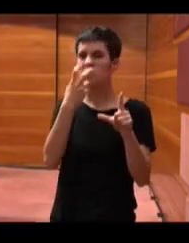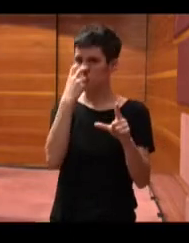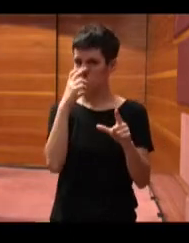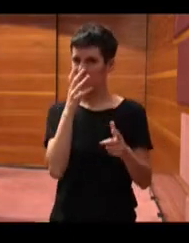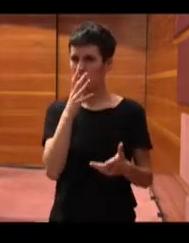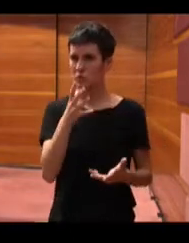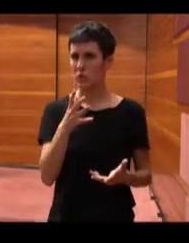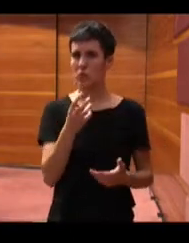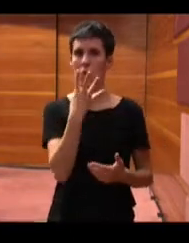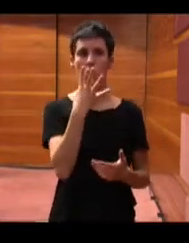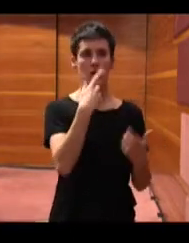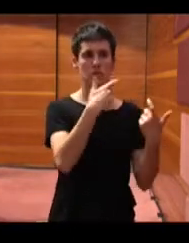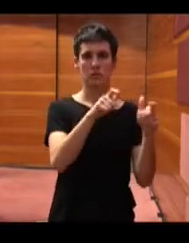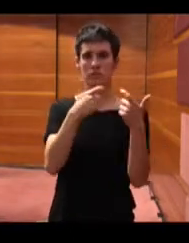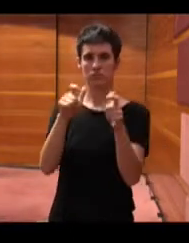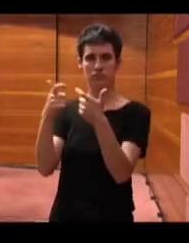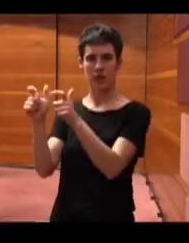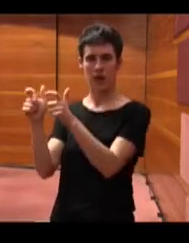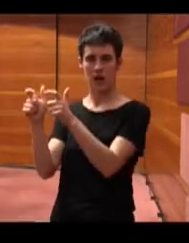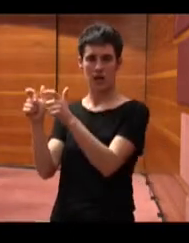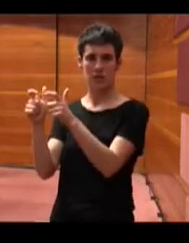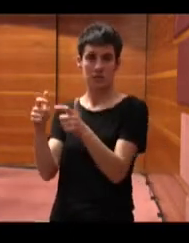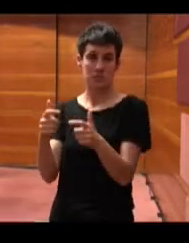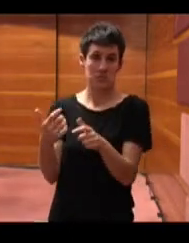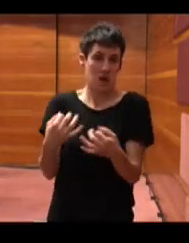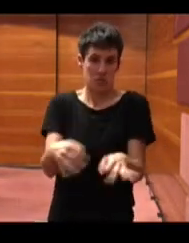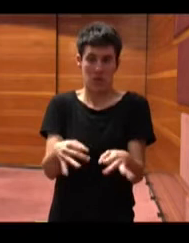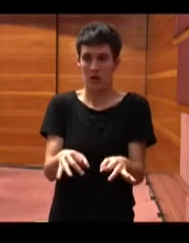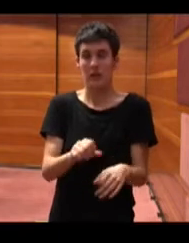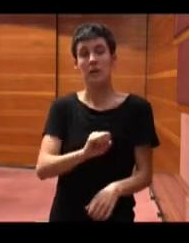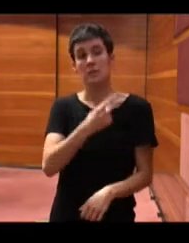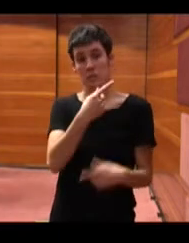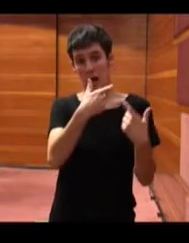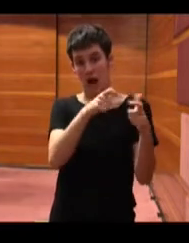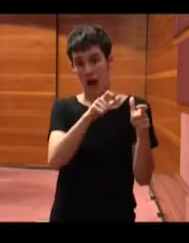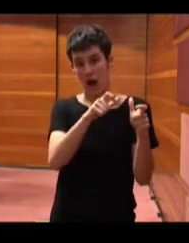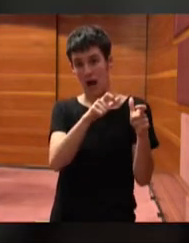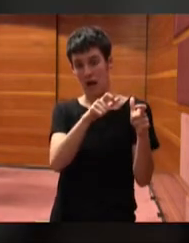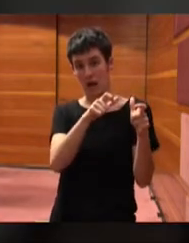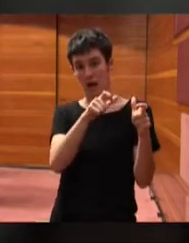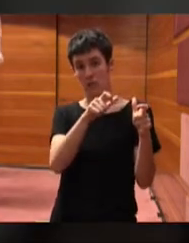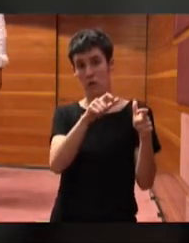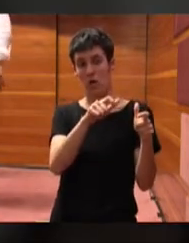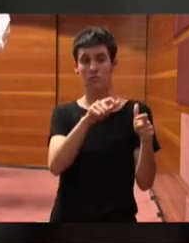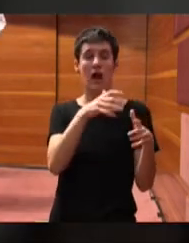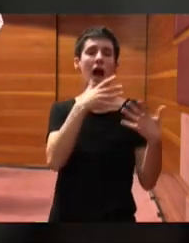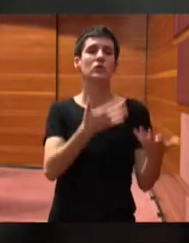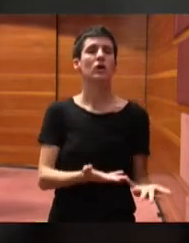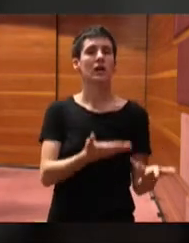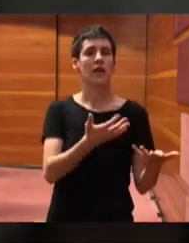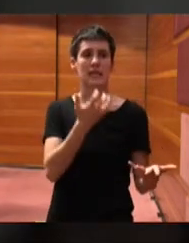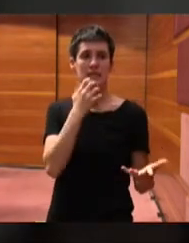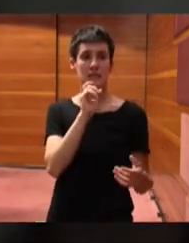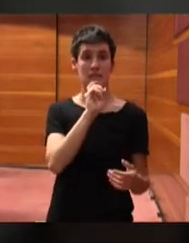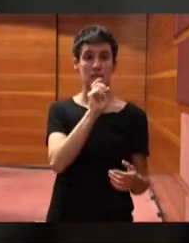dividido en cuatro áreas, esto es relativamente normal. La primera área, que no es la que estamos ahora, sería la de actualidad. Si hubiéramos